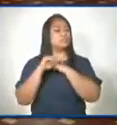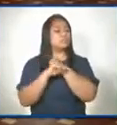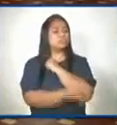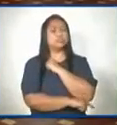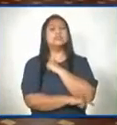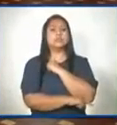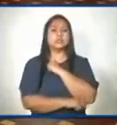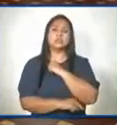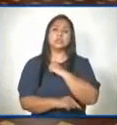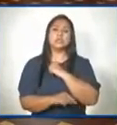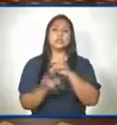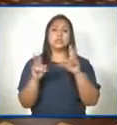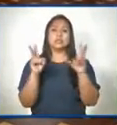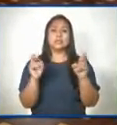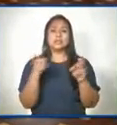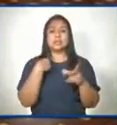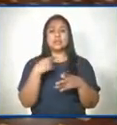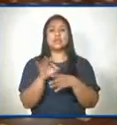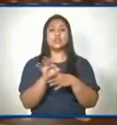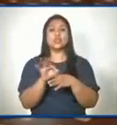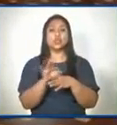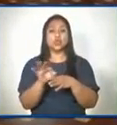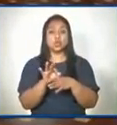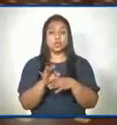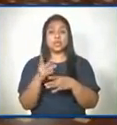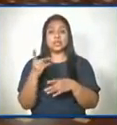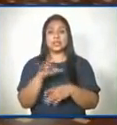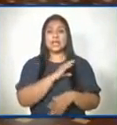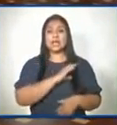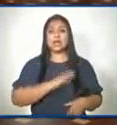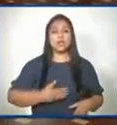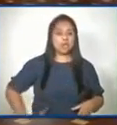respecto a la función del Ejecutivo y de todas las entidades de